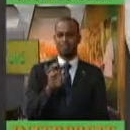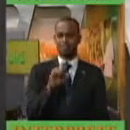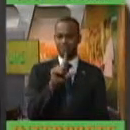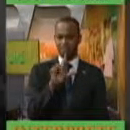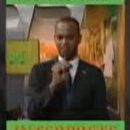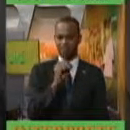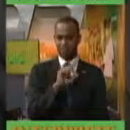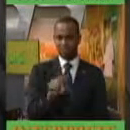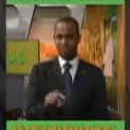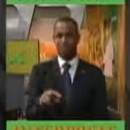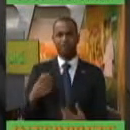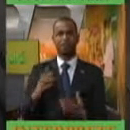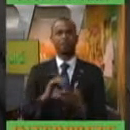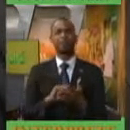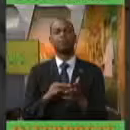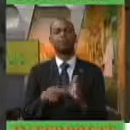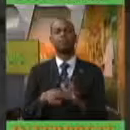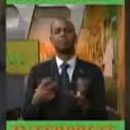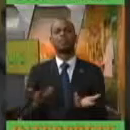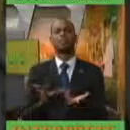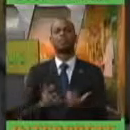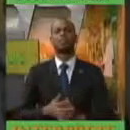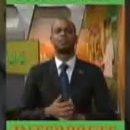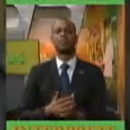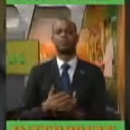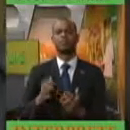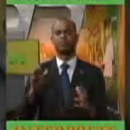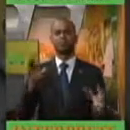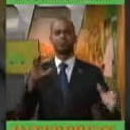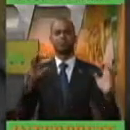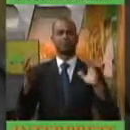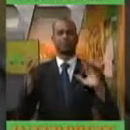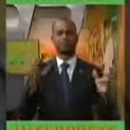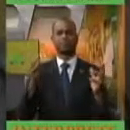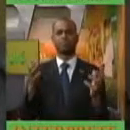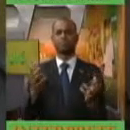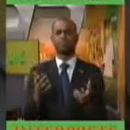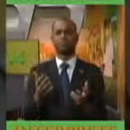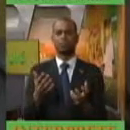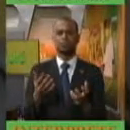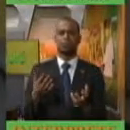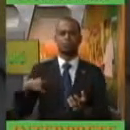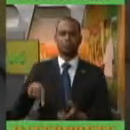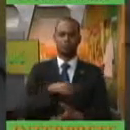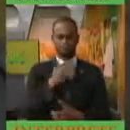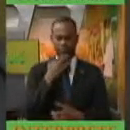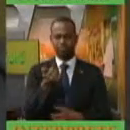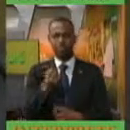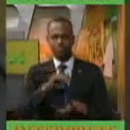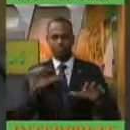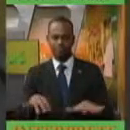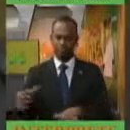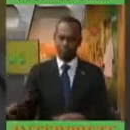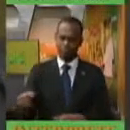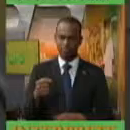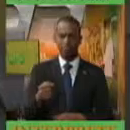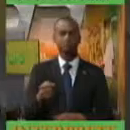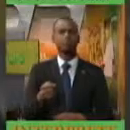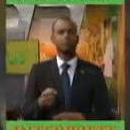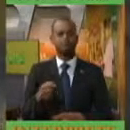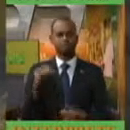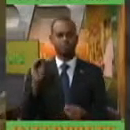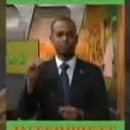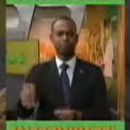Marcio Veloz. ¿Qué quiere decir? Que tenemos un parentesco. ¿Quién es mejor que nosotros para tomarla y